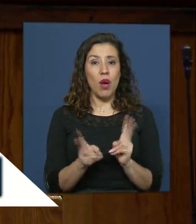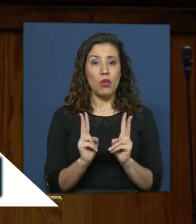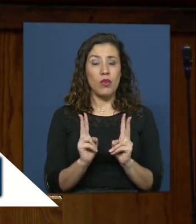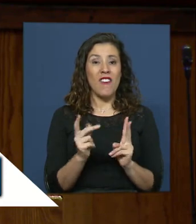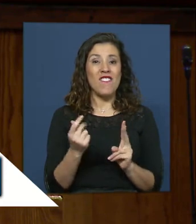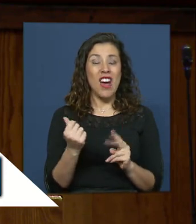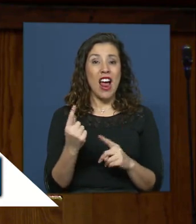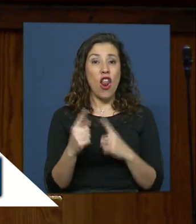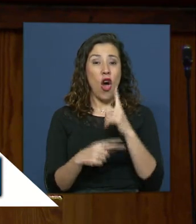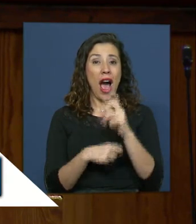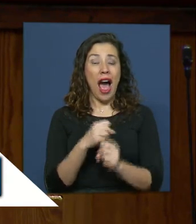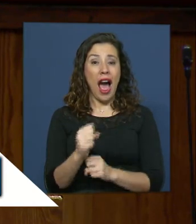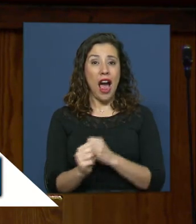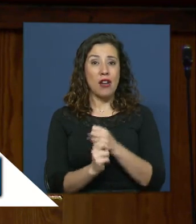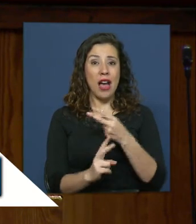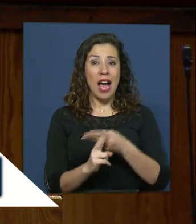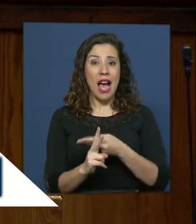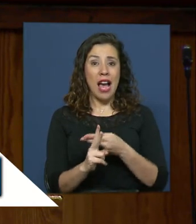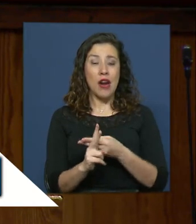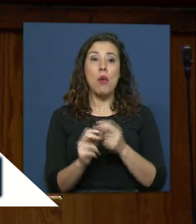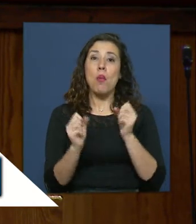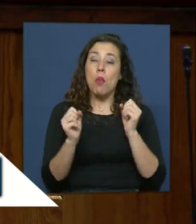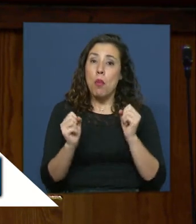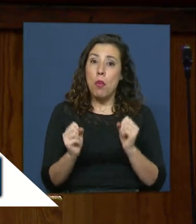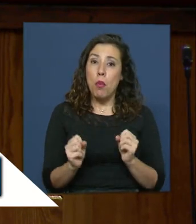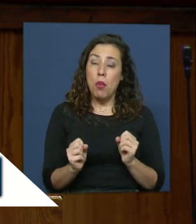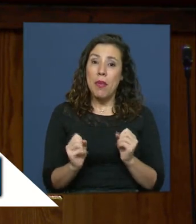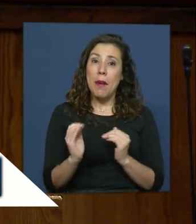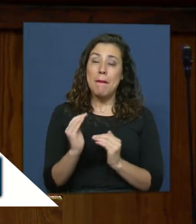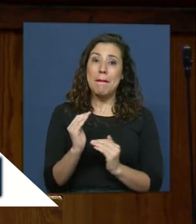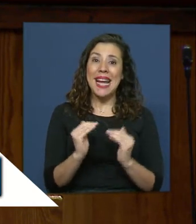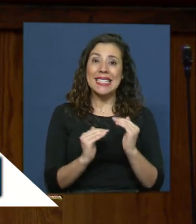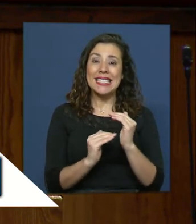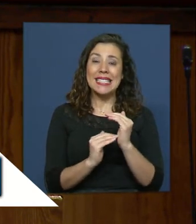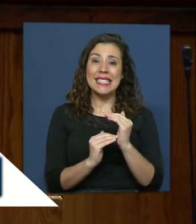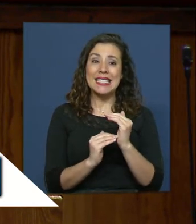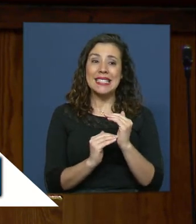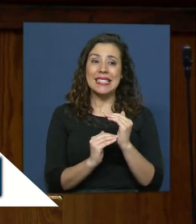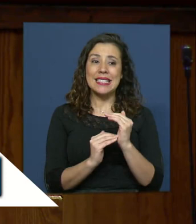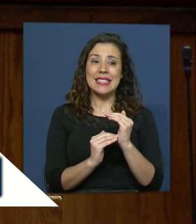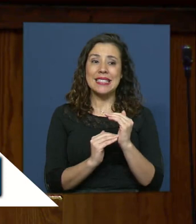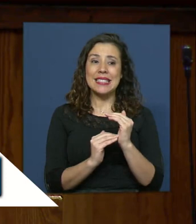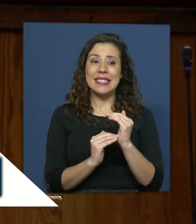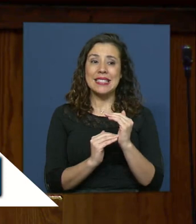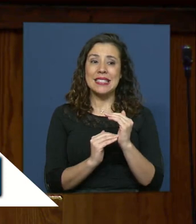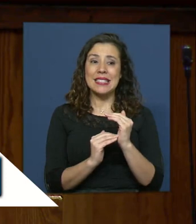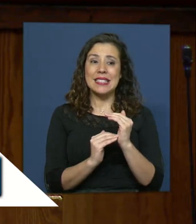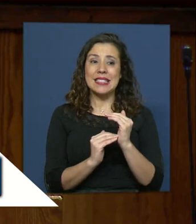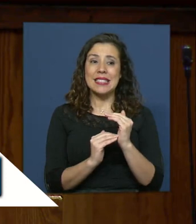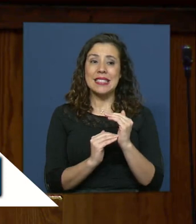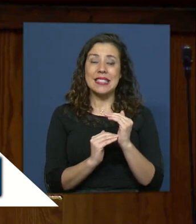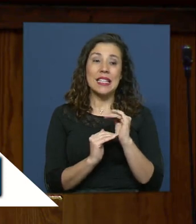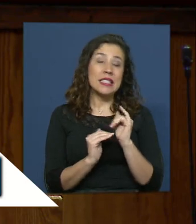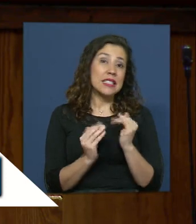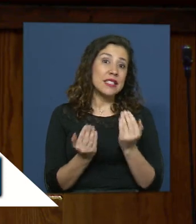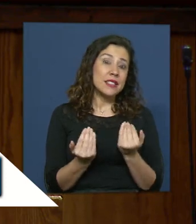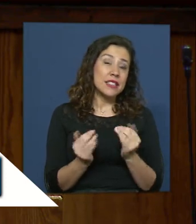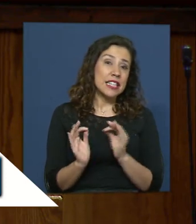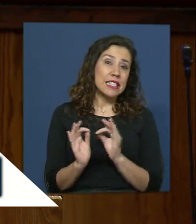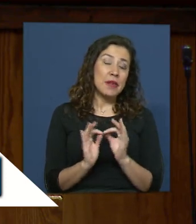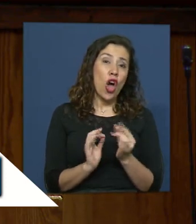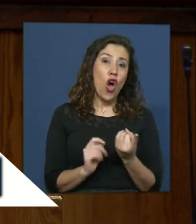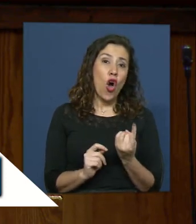el valor anual del arriendo pueda superar en casos específicos,